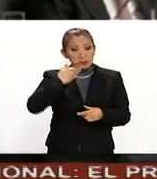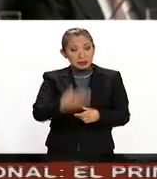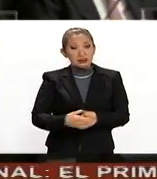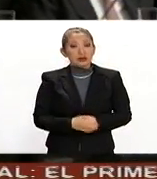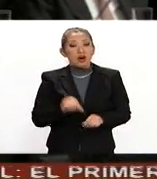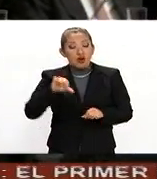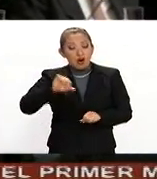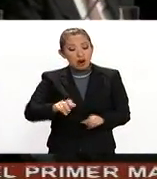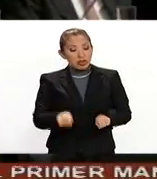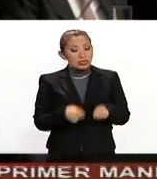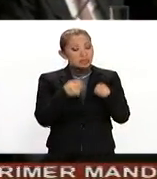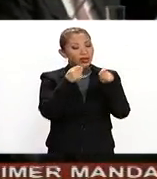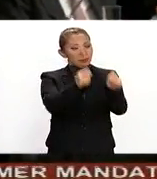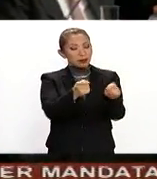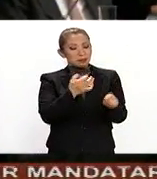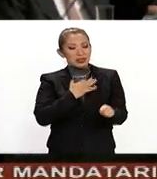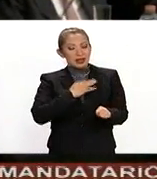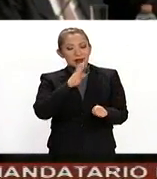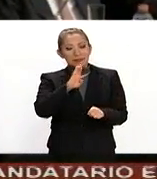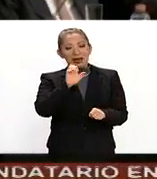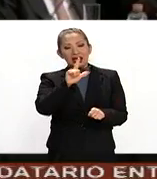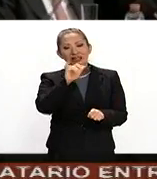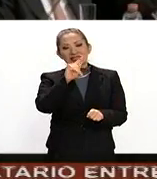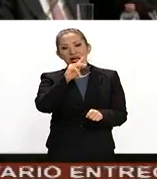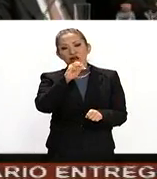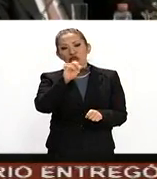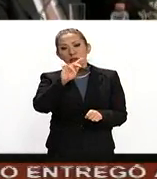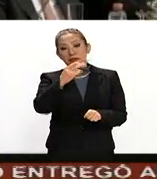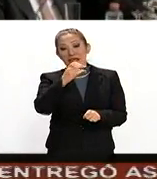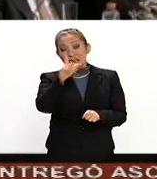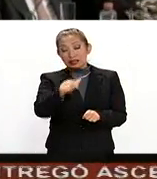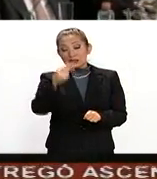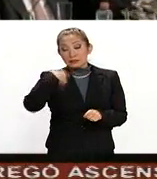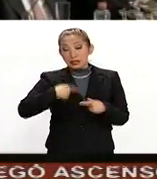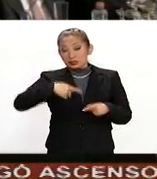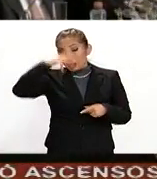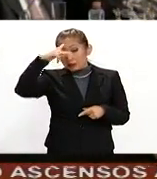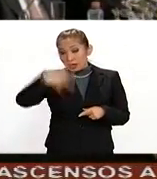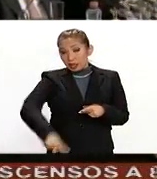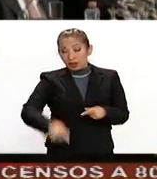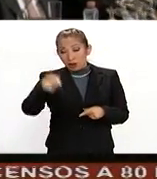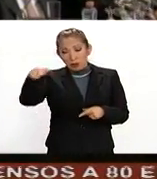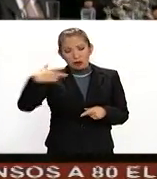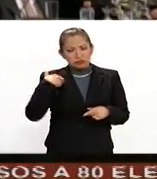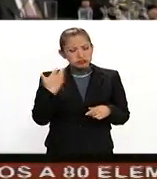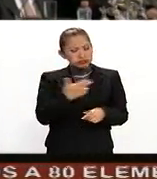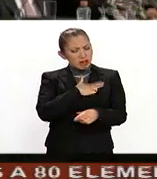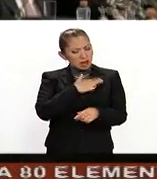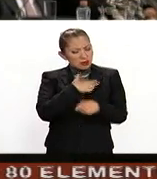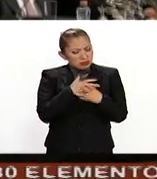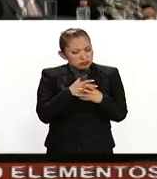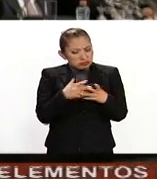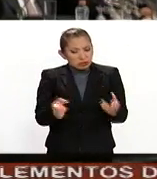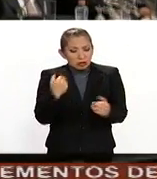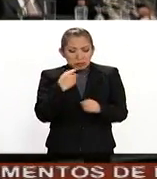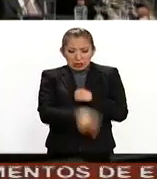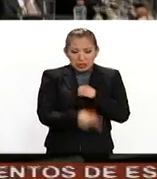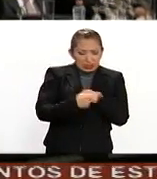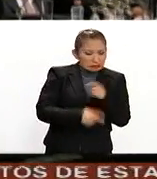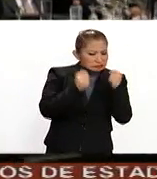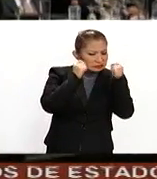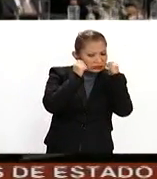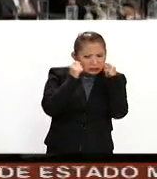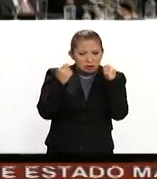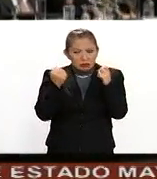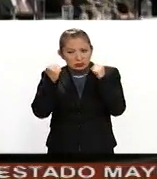Hoy entregamos la medalla Belisario Domínguez a un mexicano que en un acto de heroísmo, aún con el peligro o